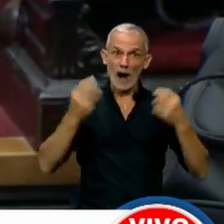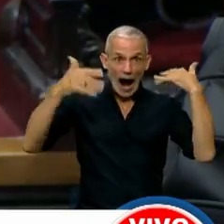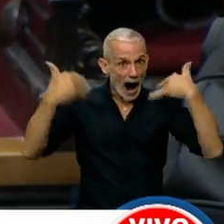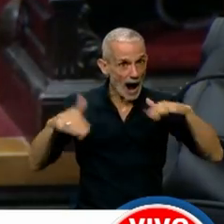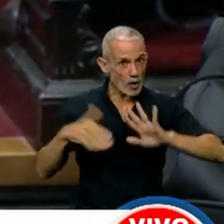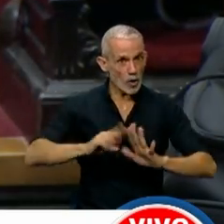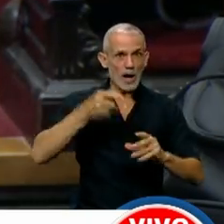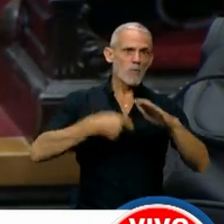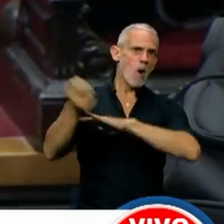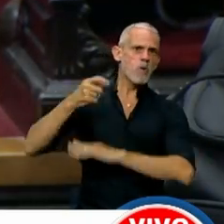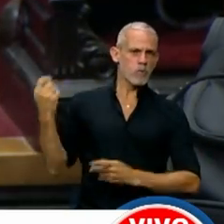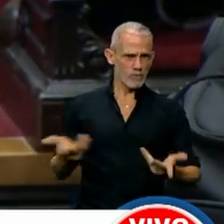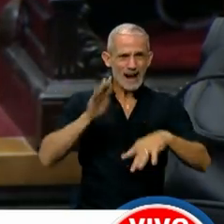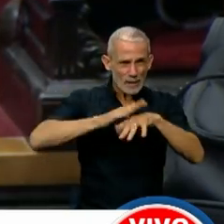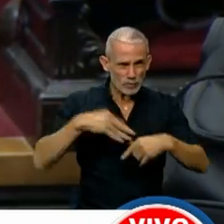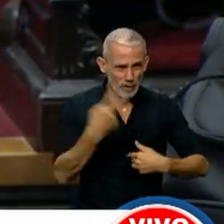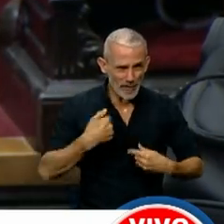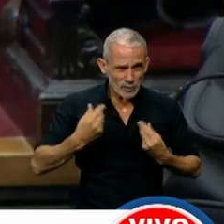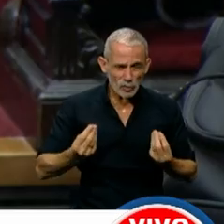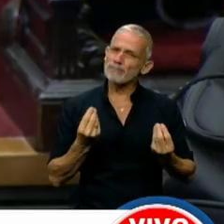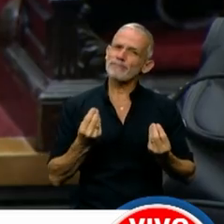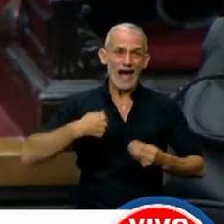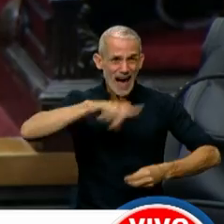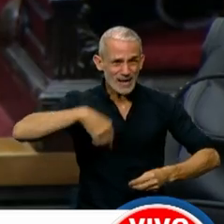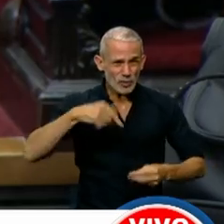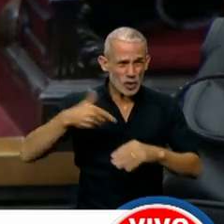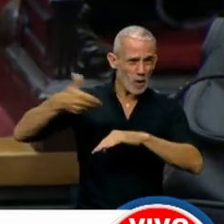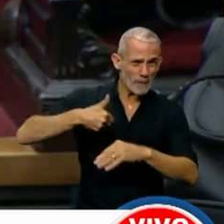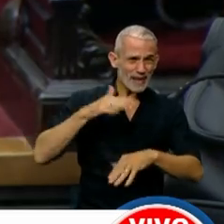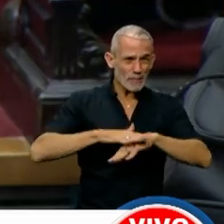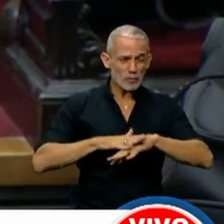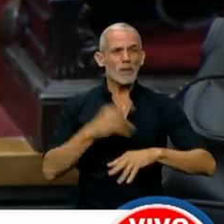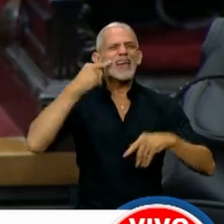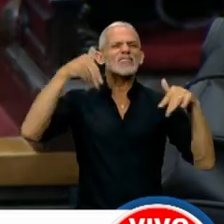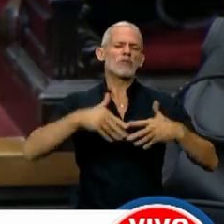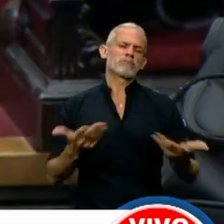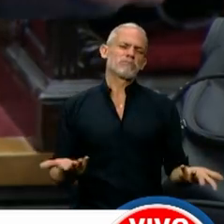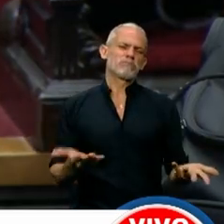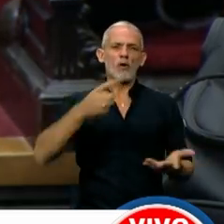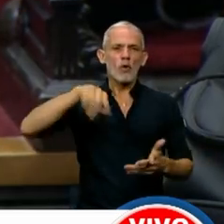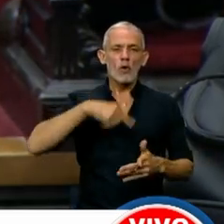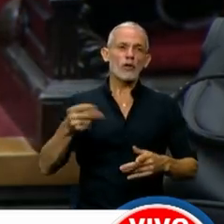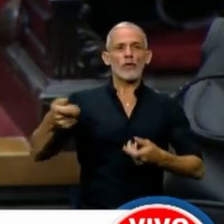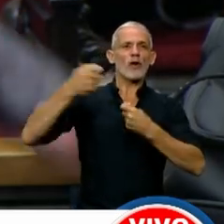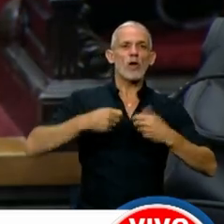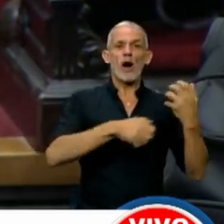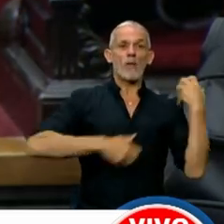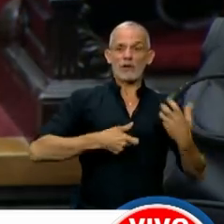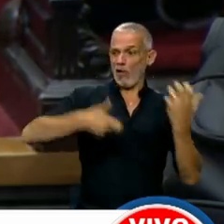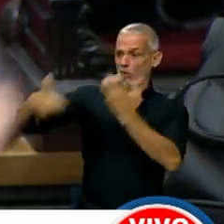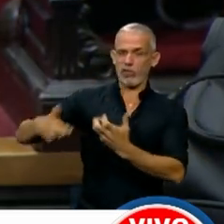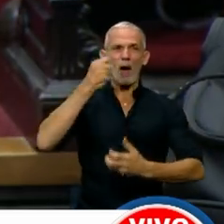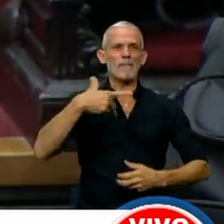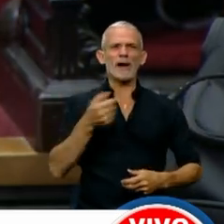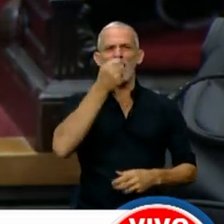y nos piden responsabilidad a nosotros a nosotros nos piden responsable institucional los que nos entregaron el bastón de mando los que decían